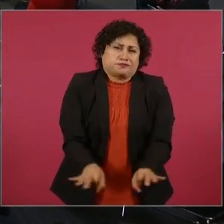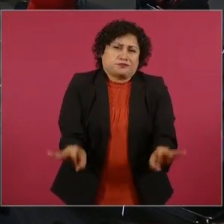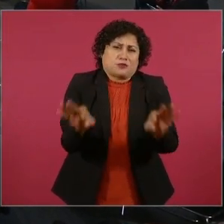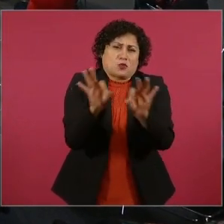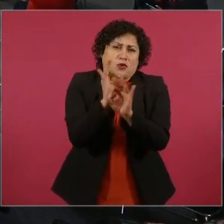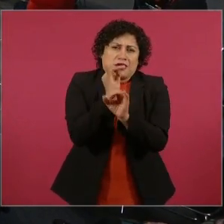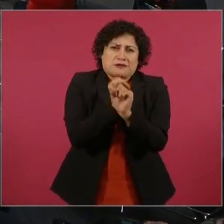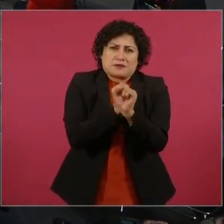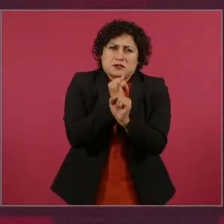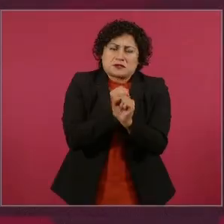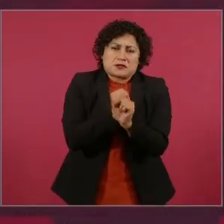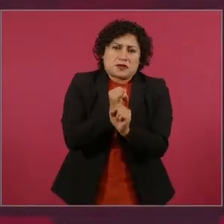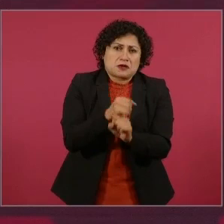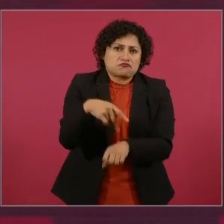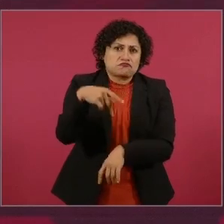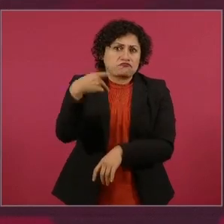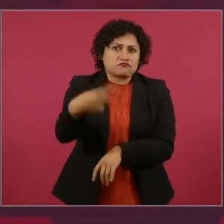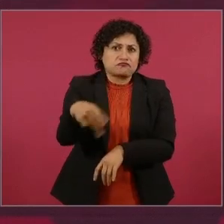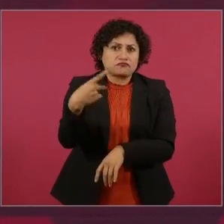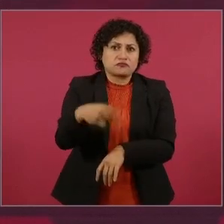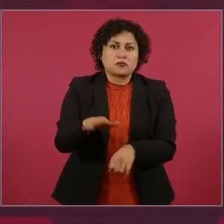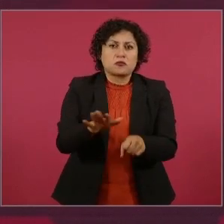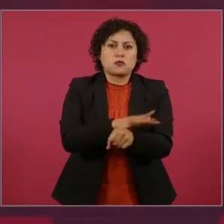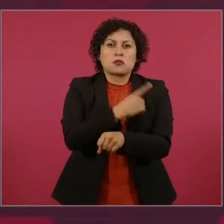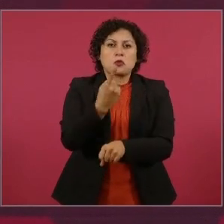investigación porque es